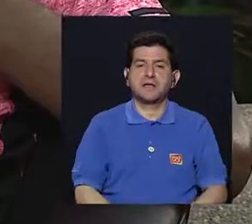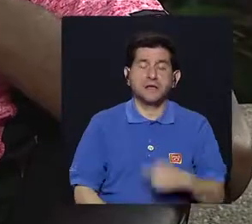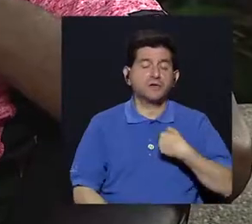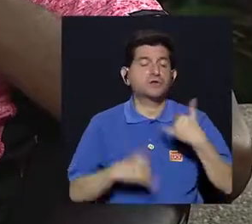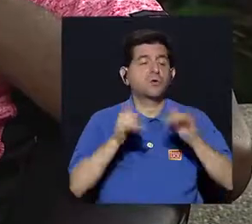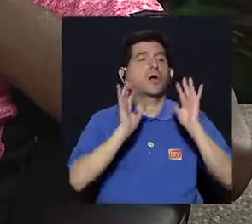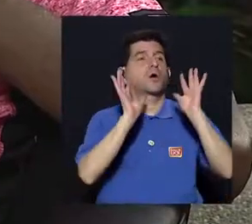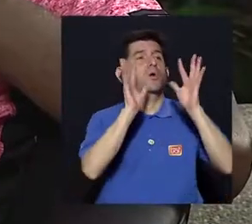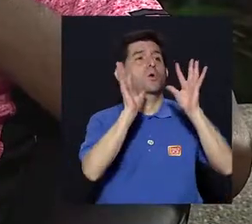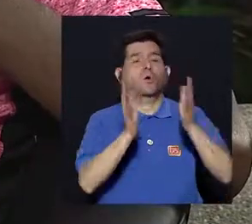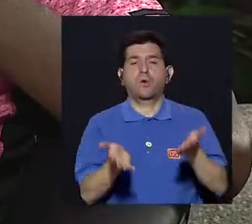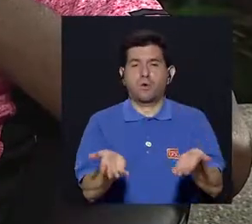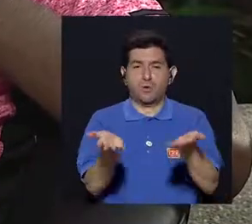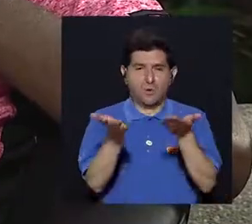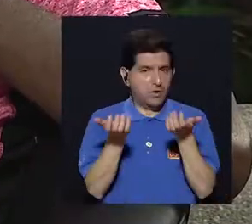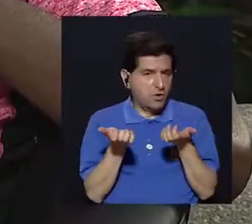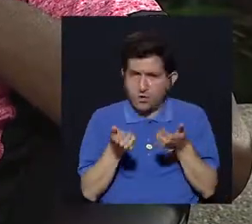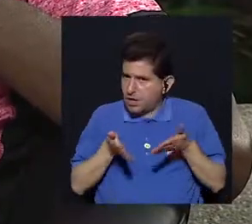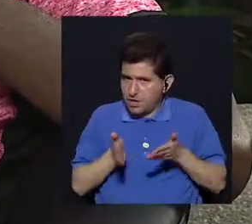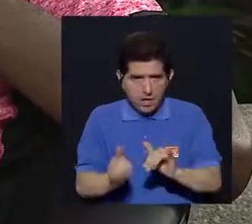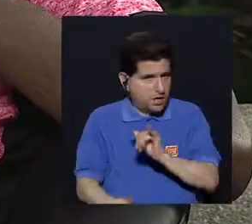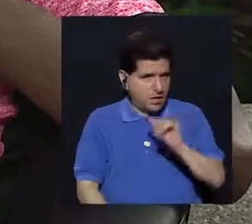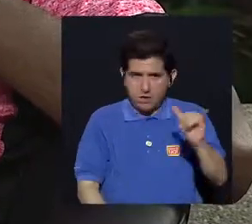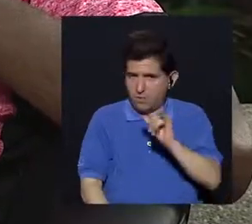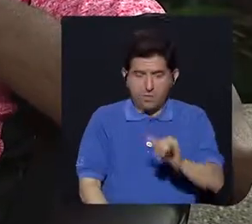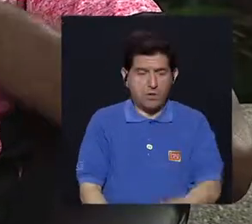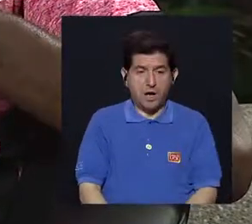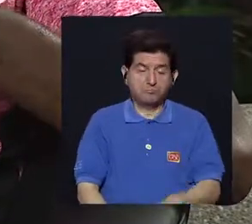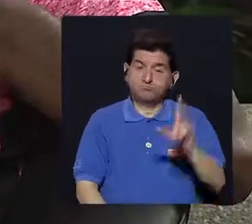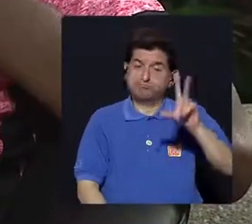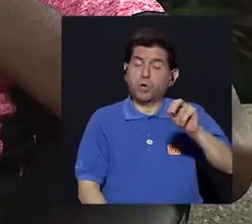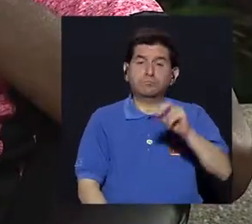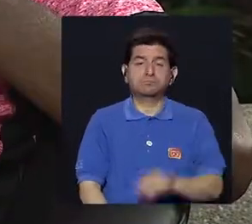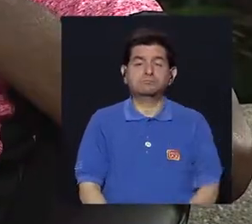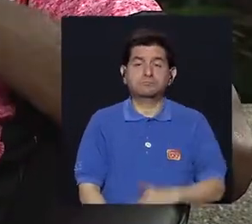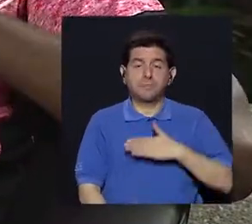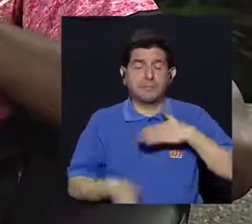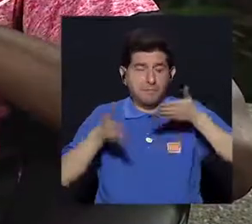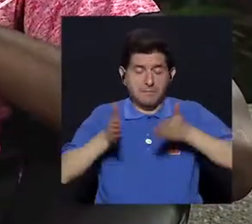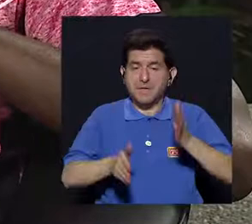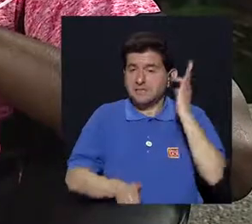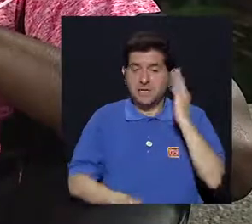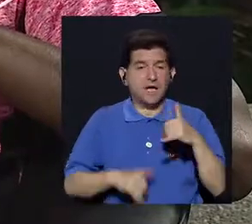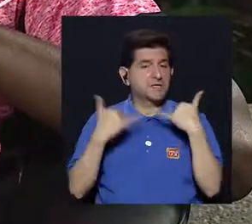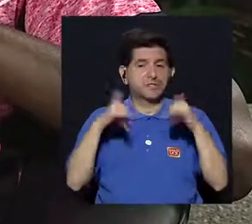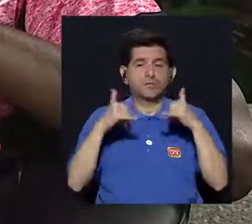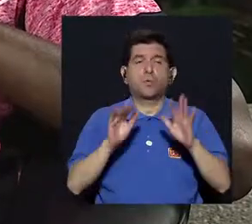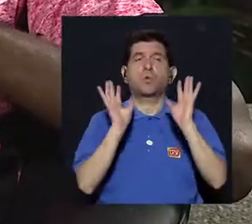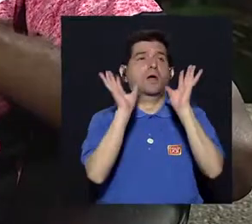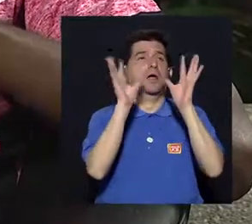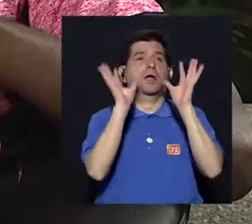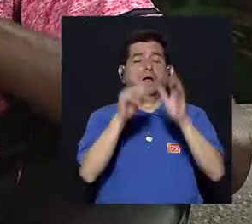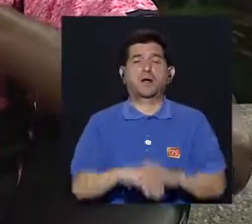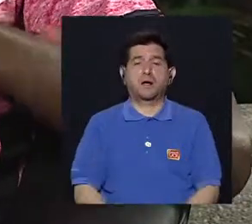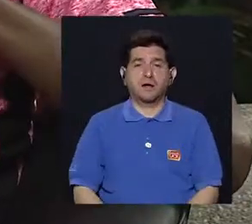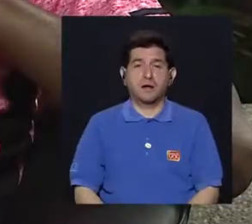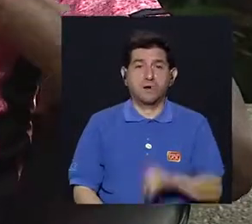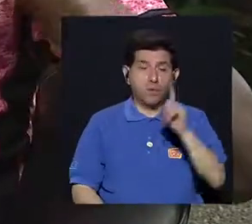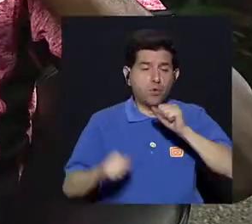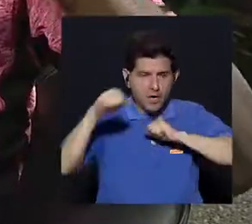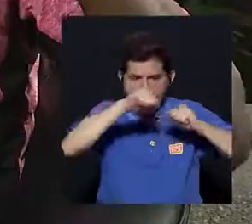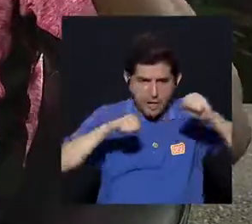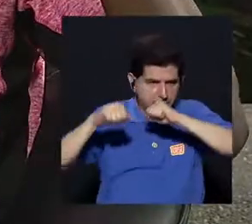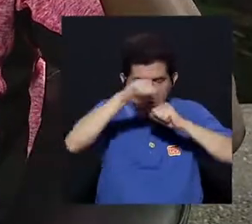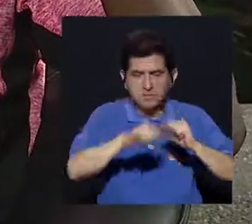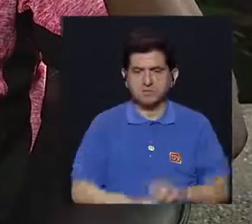soy voleibolista y mi hija no quiere, pues no, mis hijas no juegan voleibol. Una es